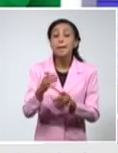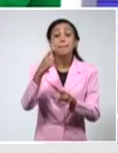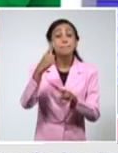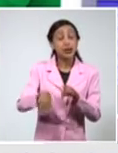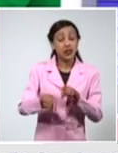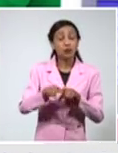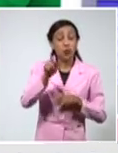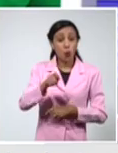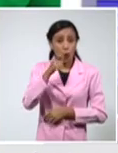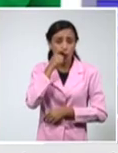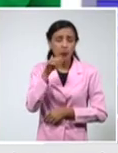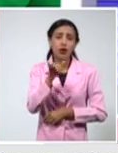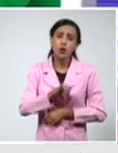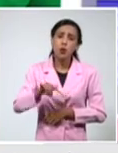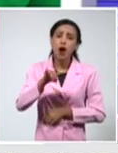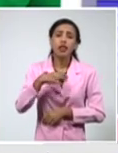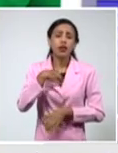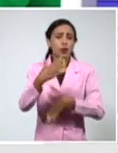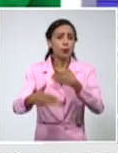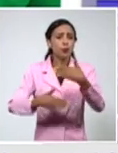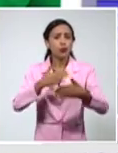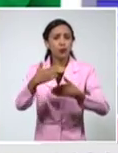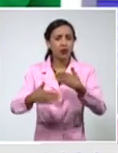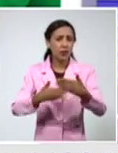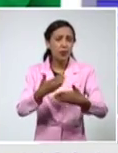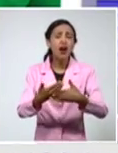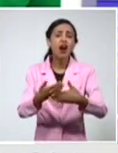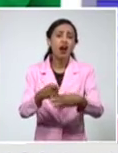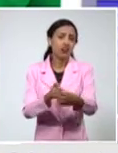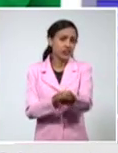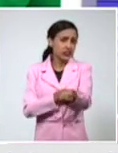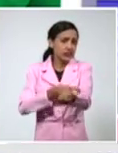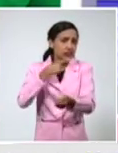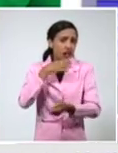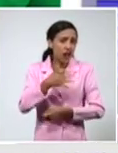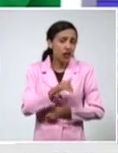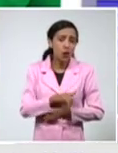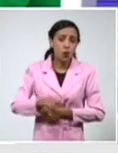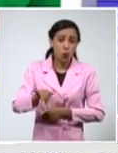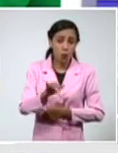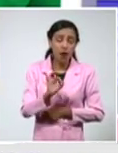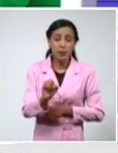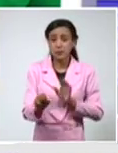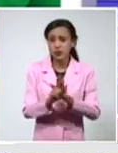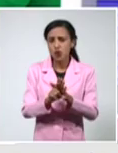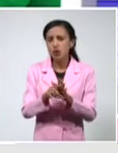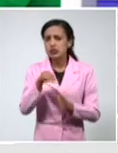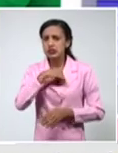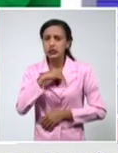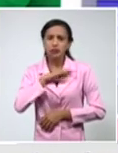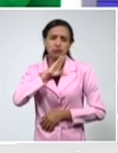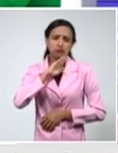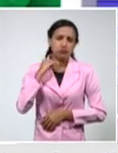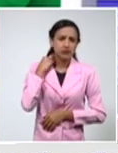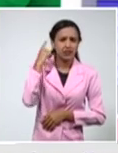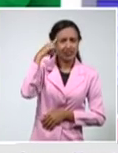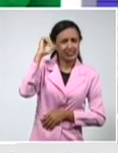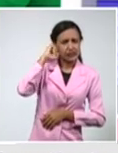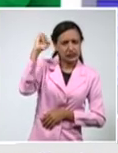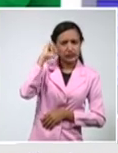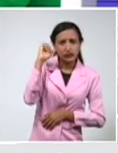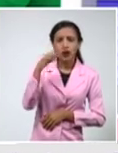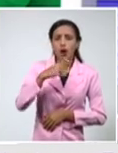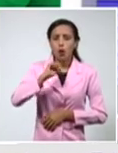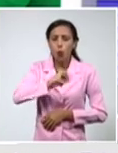de demencia vascular. Este paciente comenzó con fiebre, dolor de cabeza, tos.